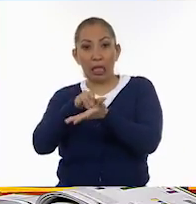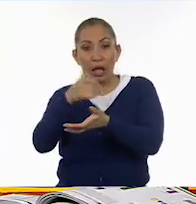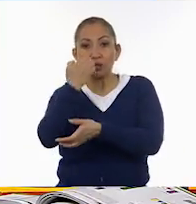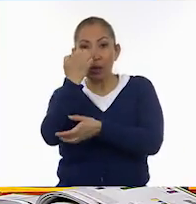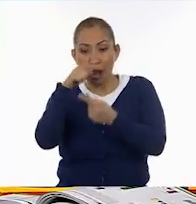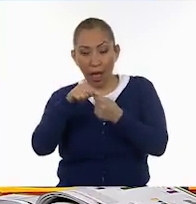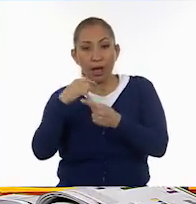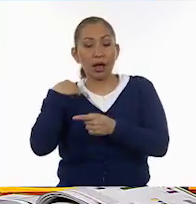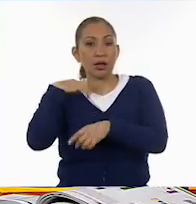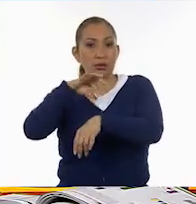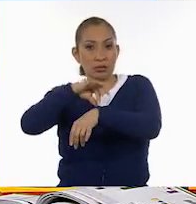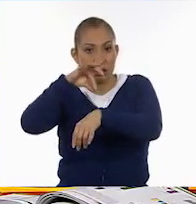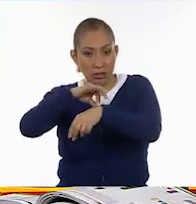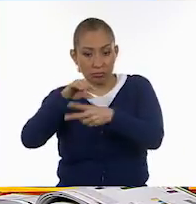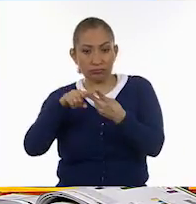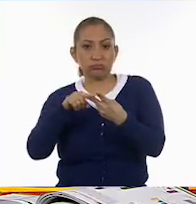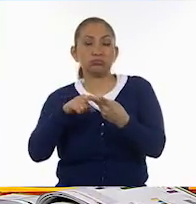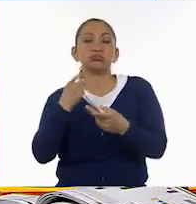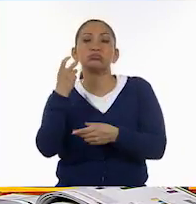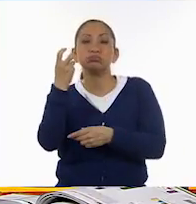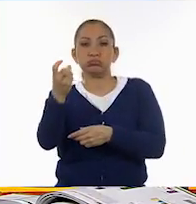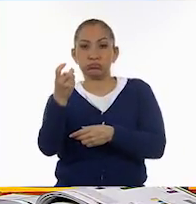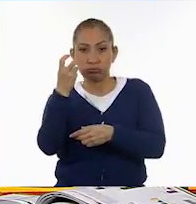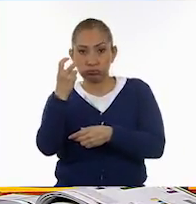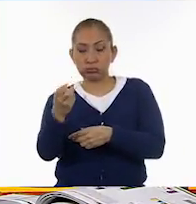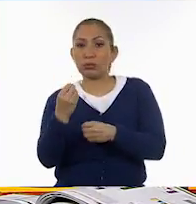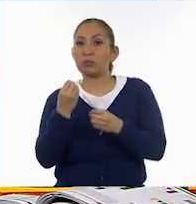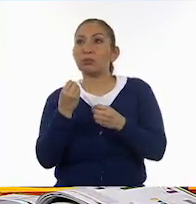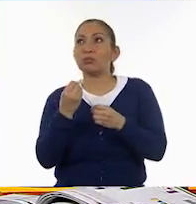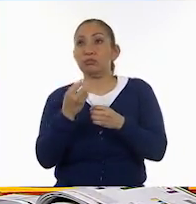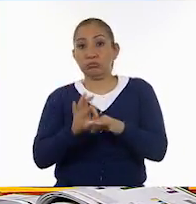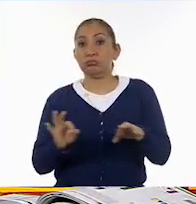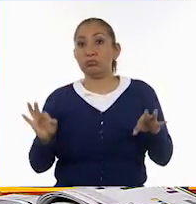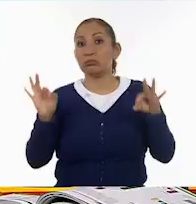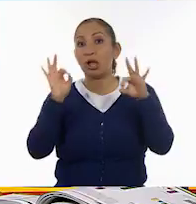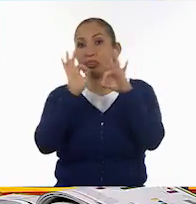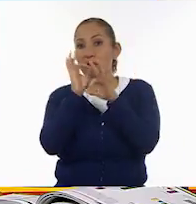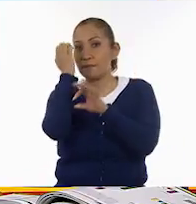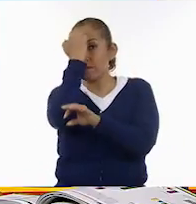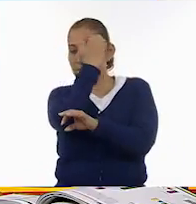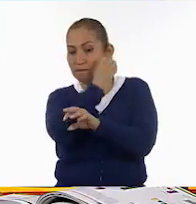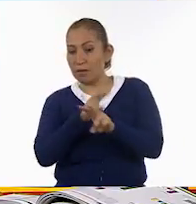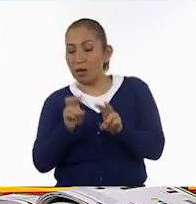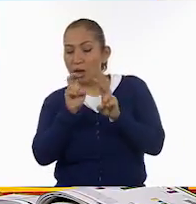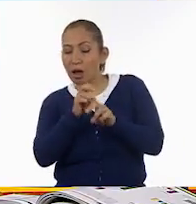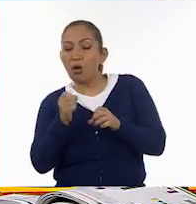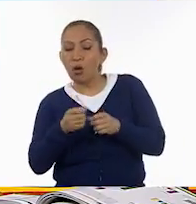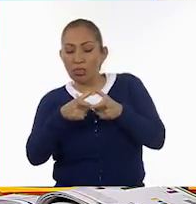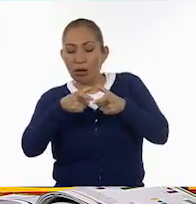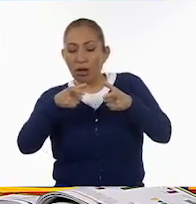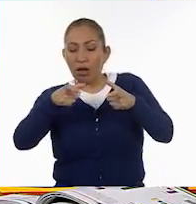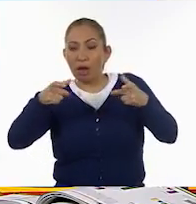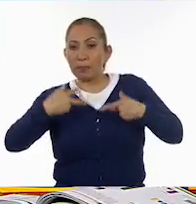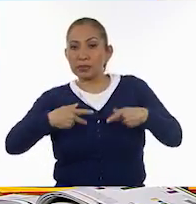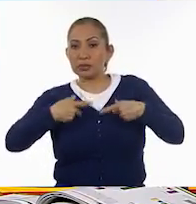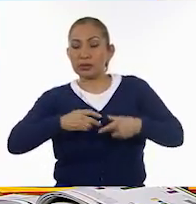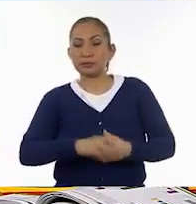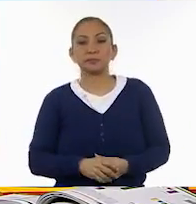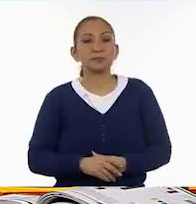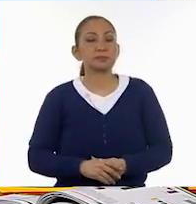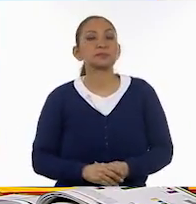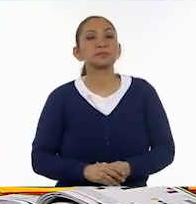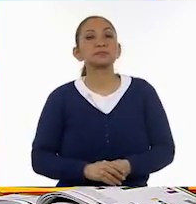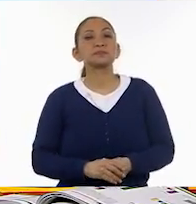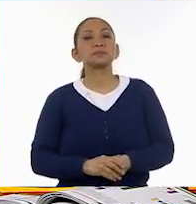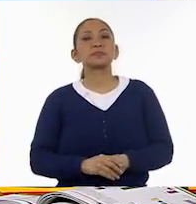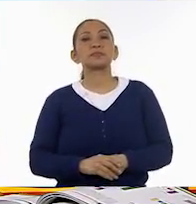servicios de salud. Entonces, por todo esto se hace muy, muy importante el análisis del crecimiento de la población.